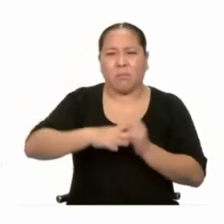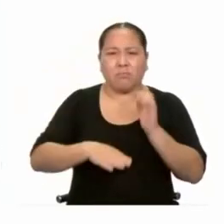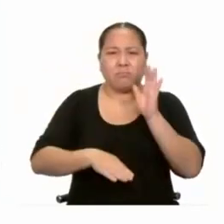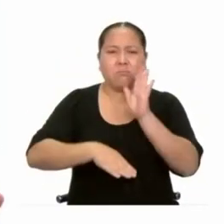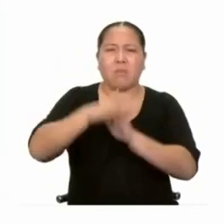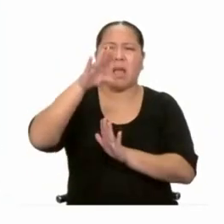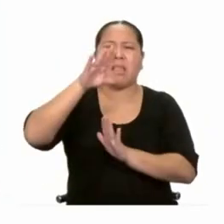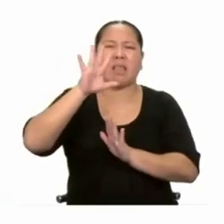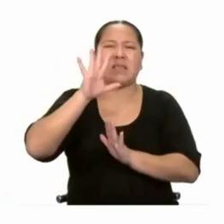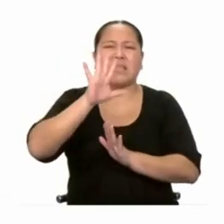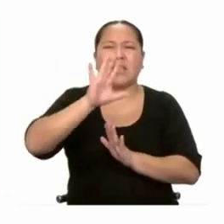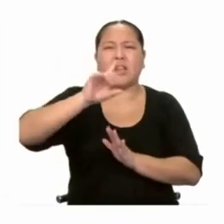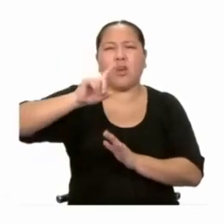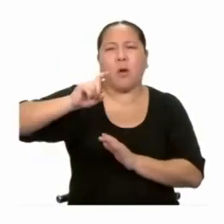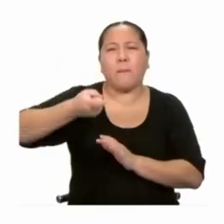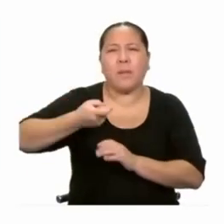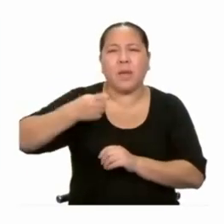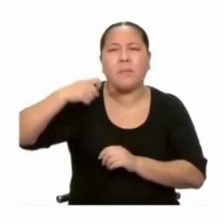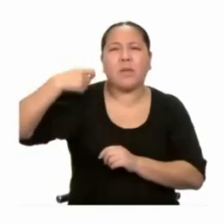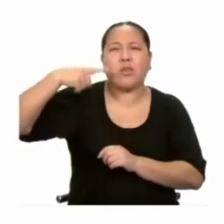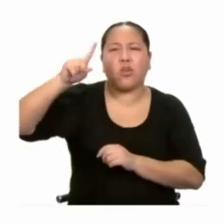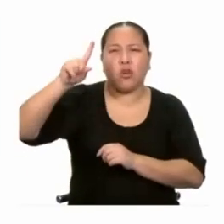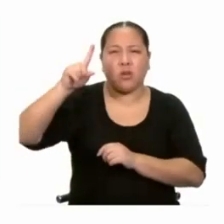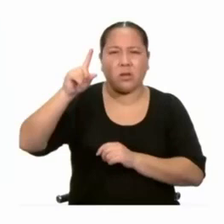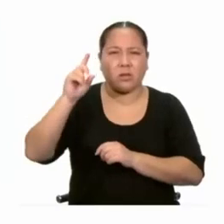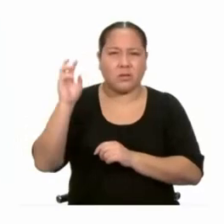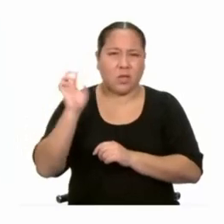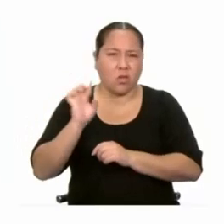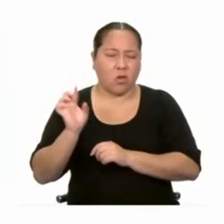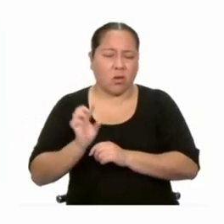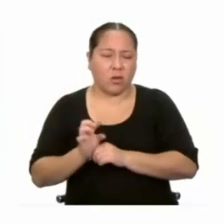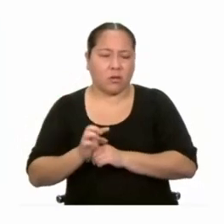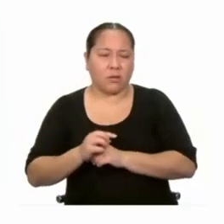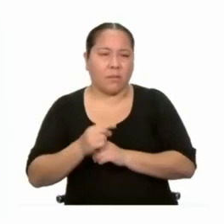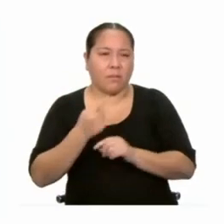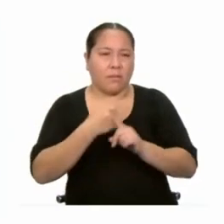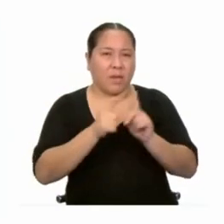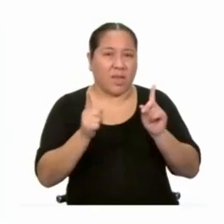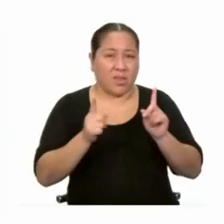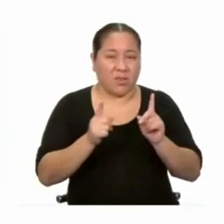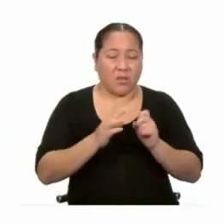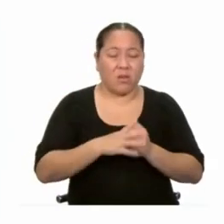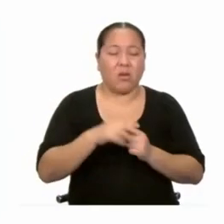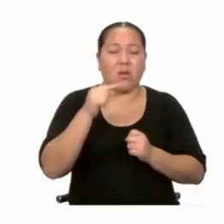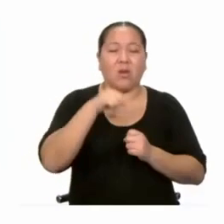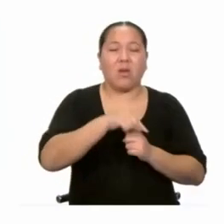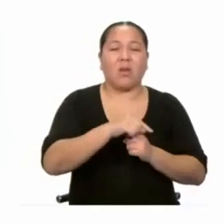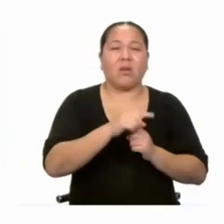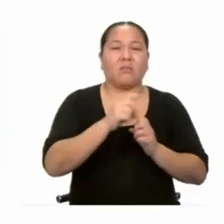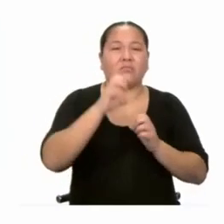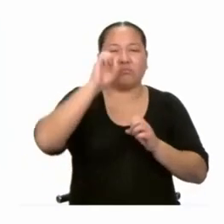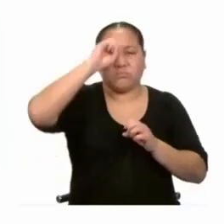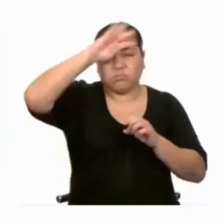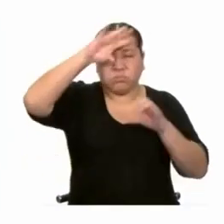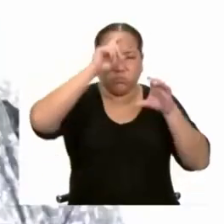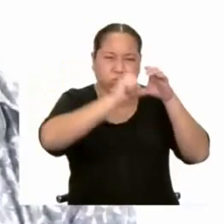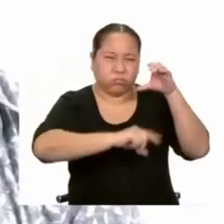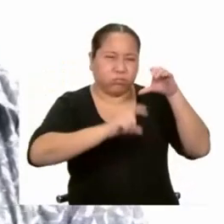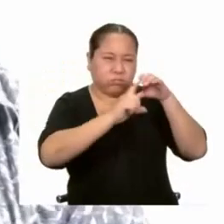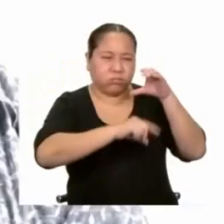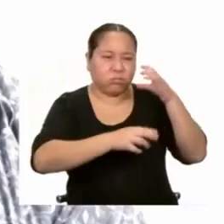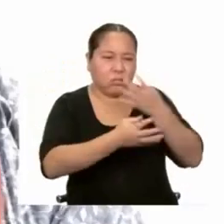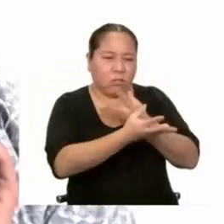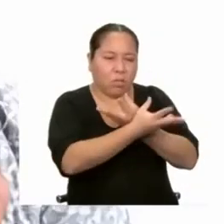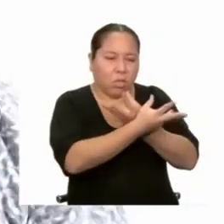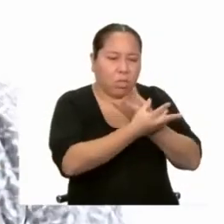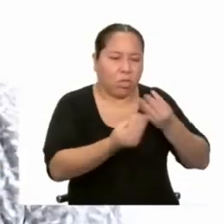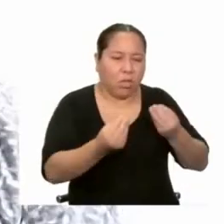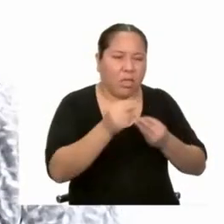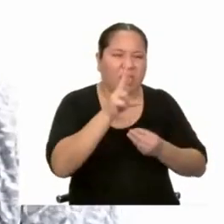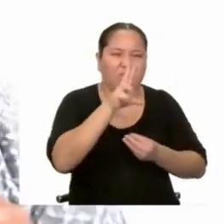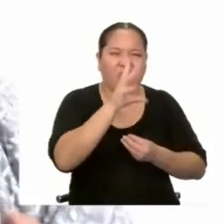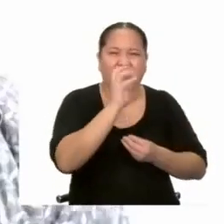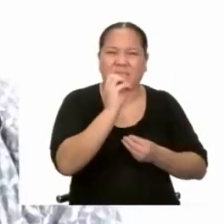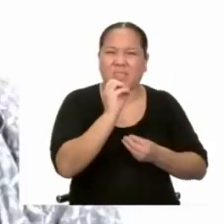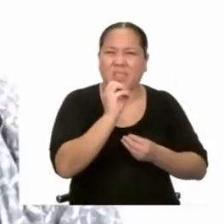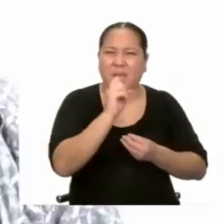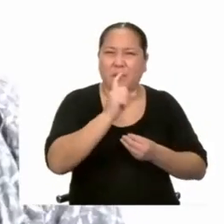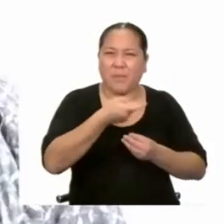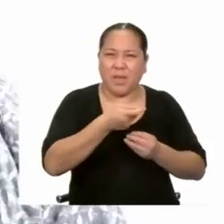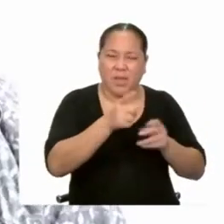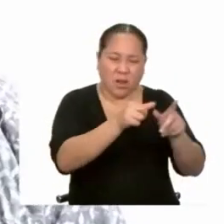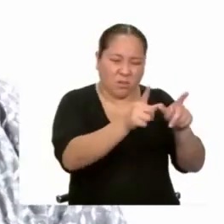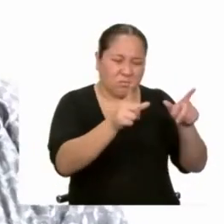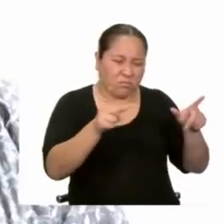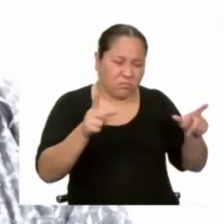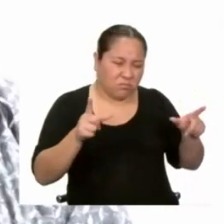5.000 millones de dólares, mientras que la minería ilegal ha deforestado 30.000 hectáreas de bosque amazónico. La minería ilegal no